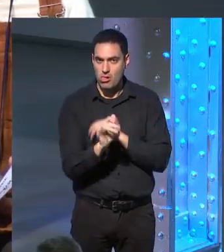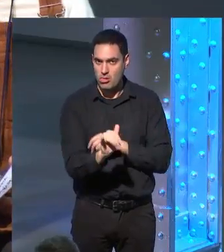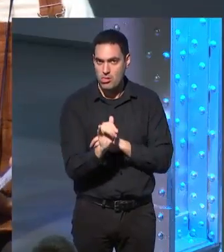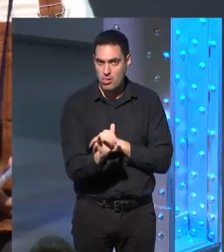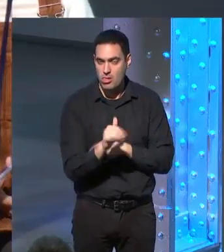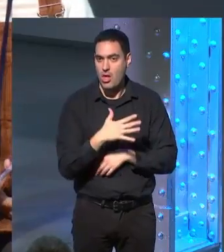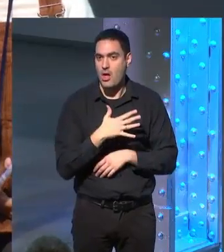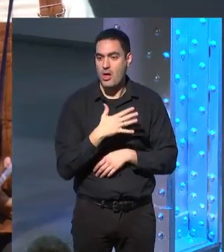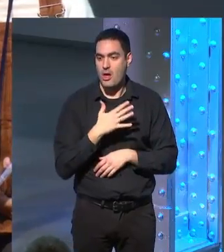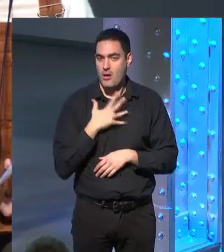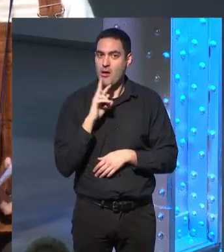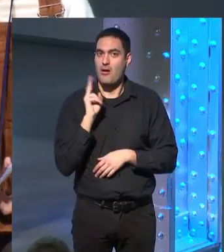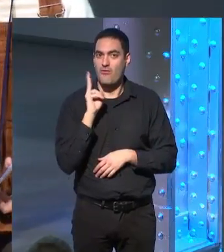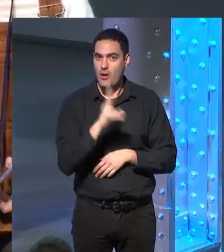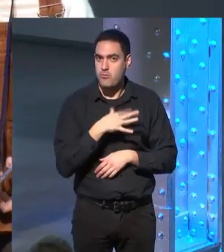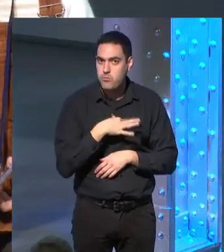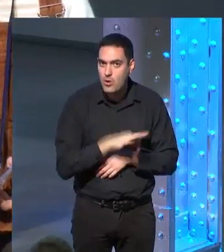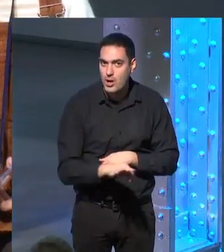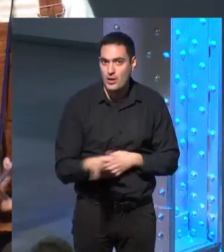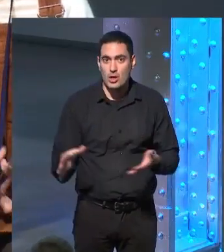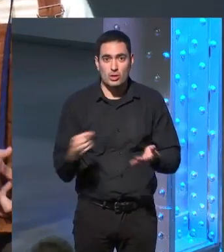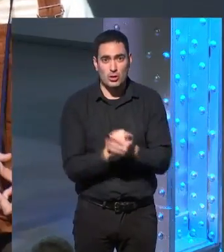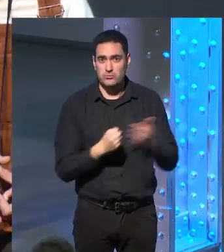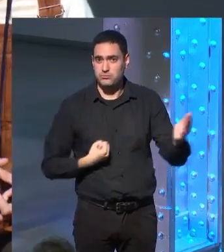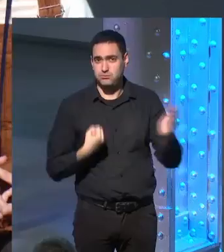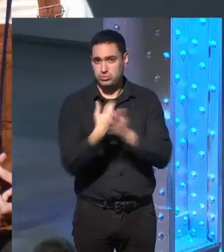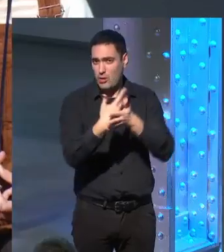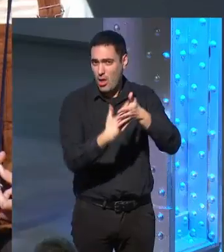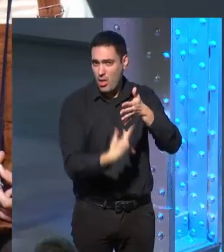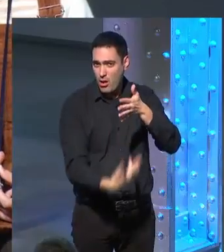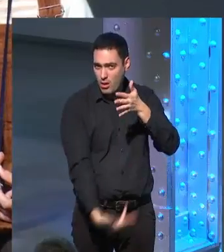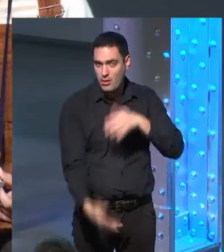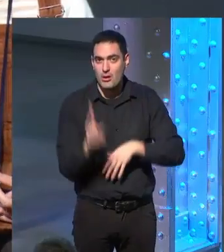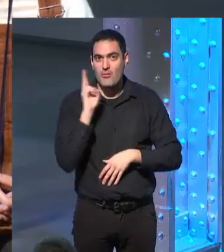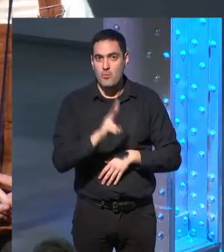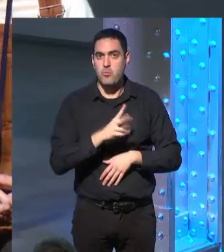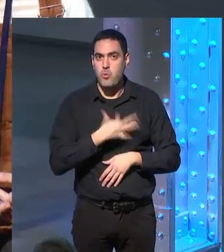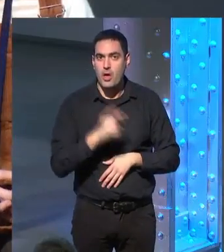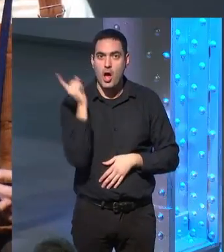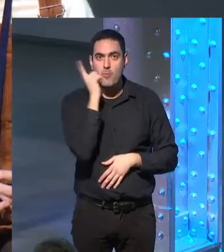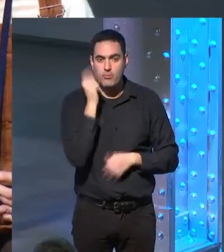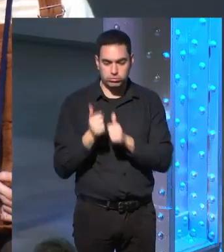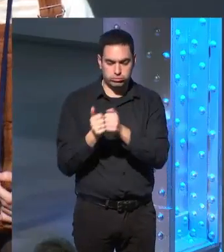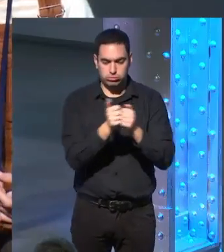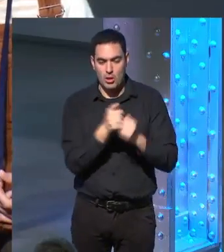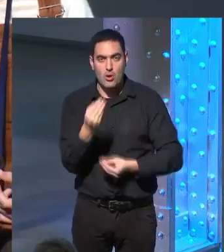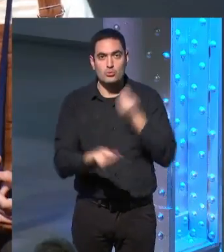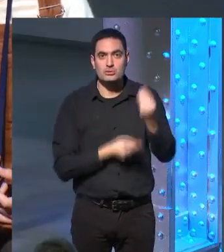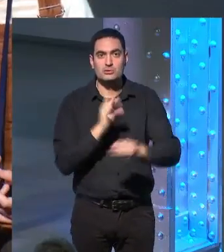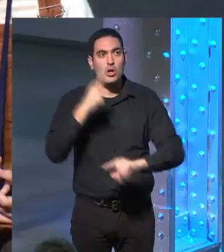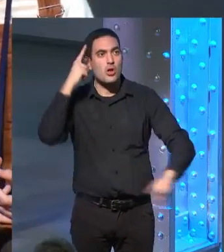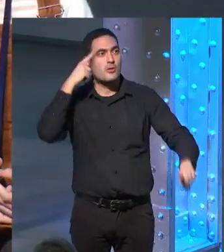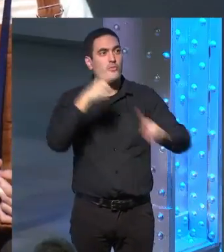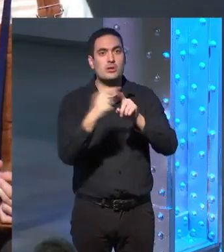ahí también me pueden ver a mí lo que pongo y todo eso. También usan el móvil y el ordenador para